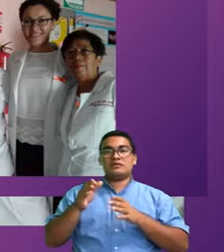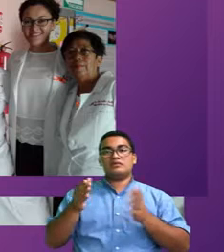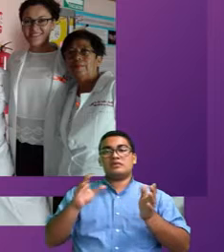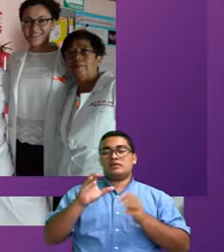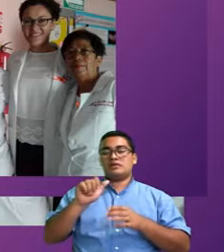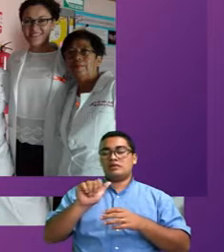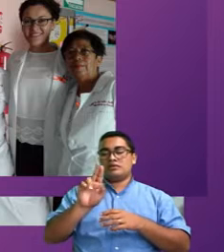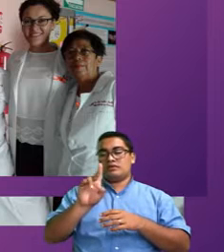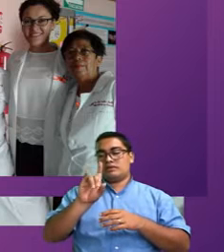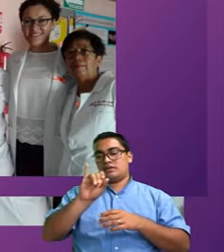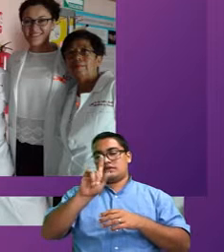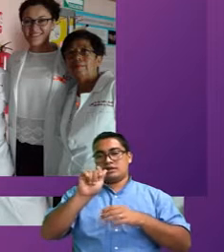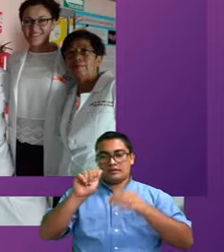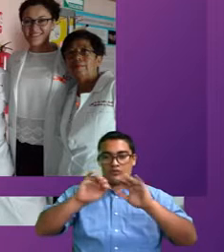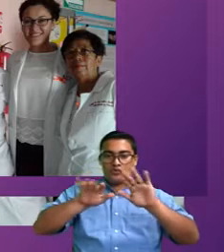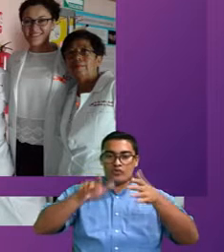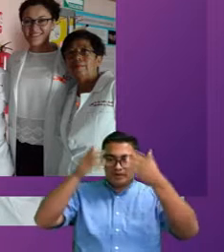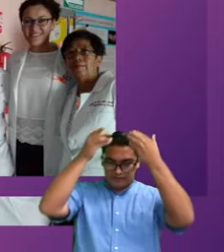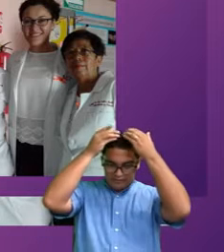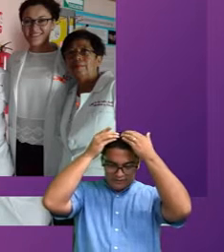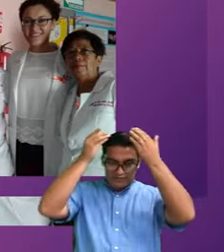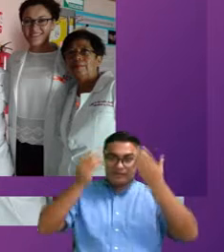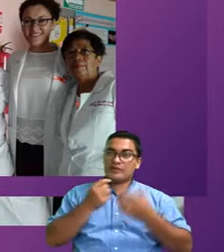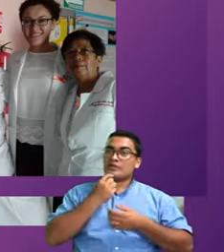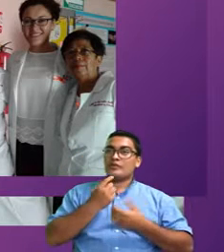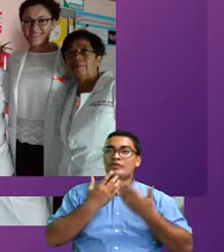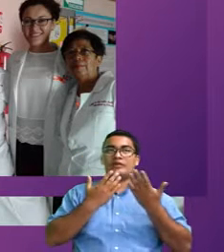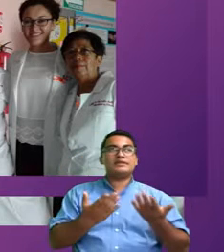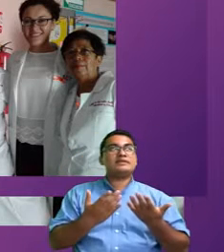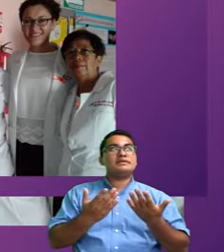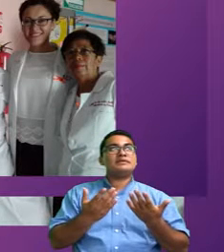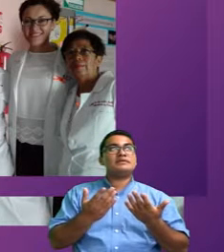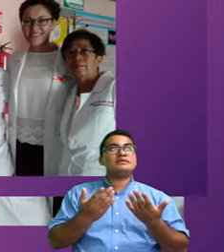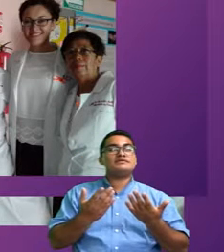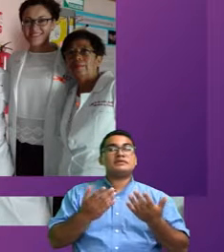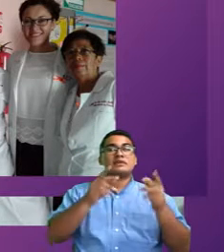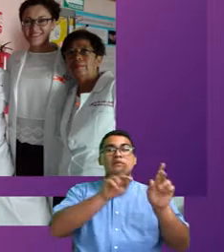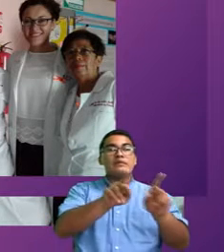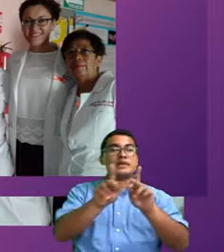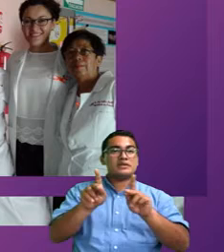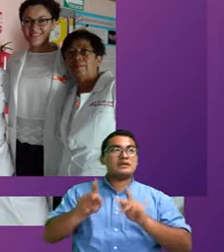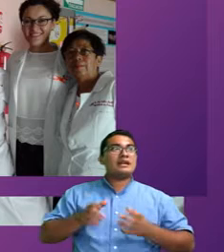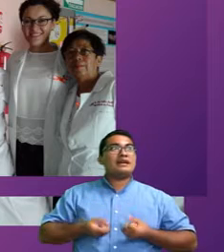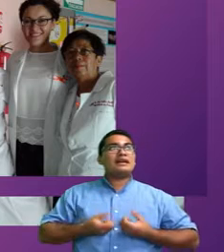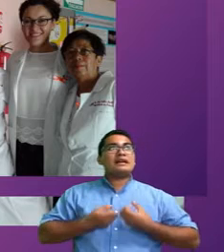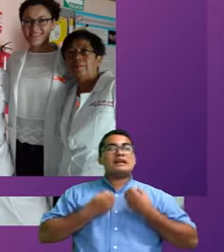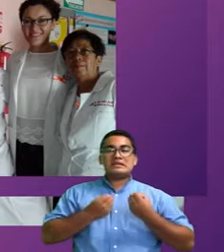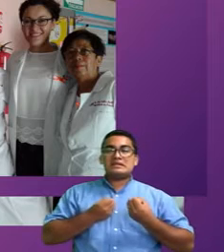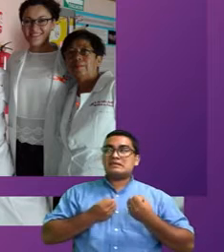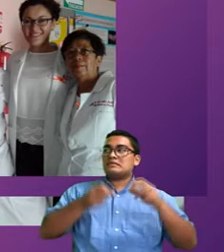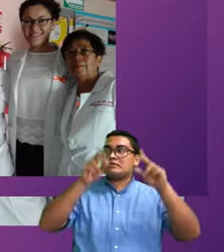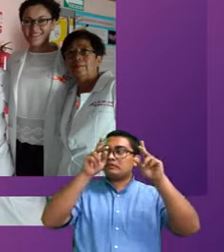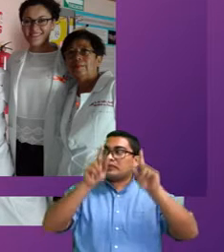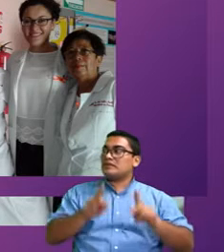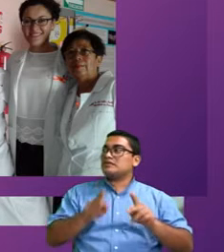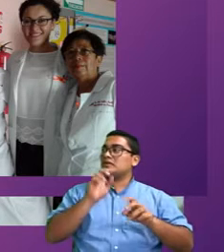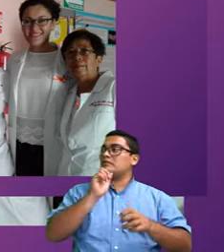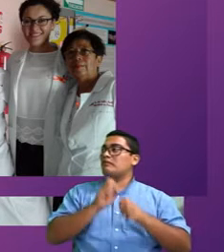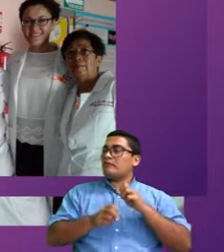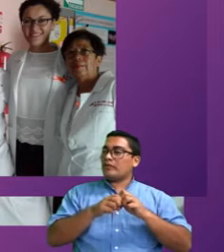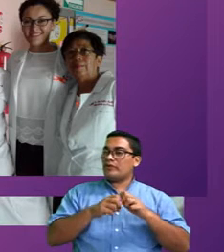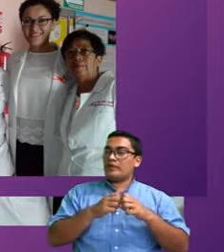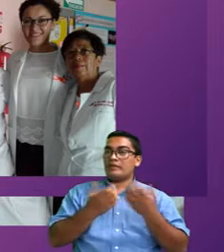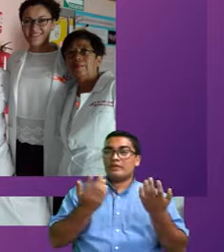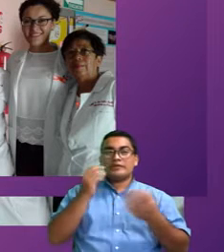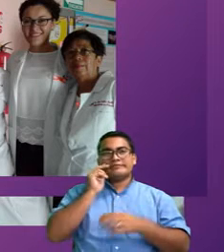es enfermera. ¿Ya? Entonces, ¿por qué? Porque el paciente con cáncer, como le digo, es un paciente complejo. Hay que verlo desde